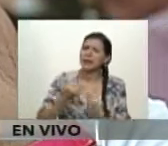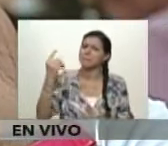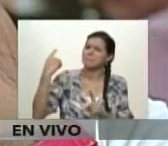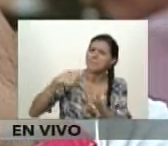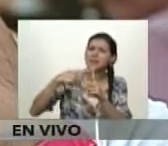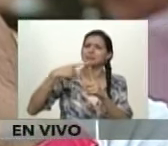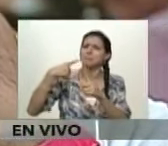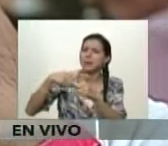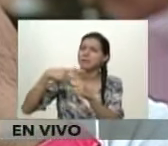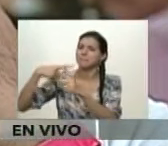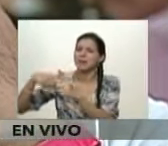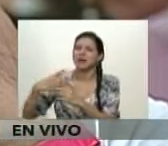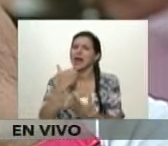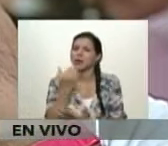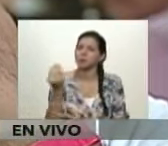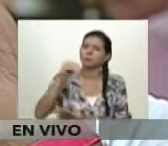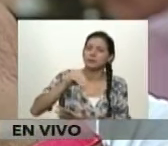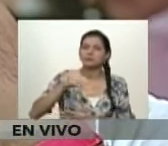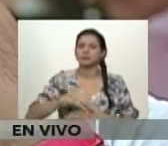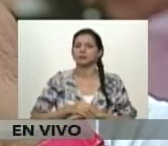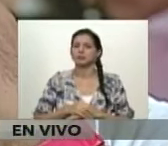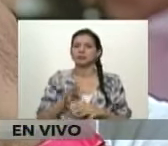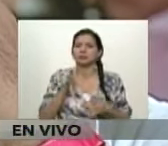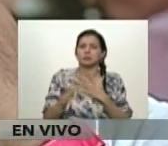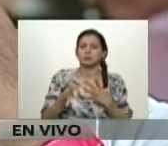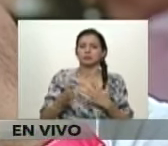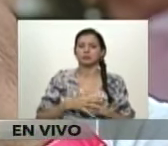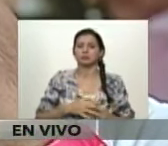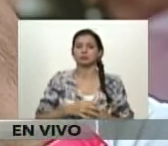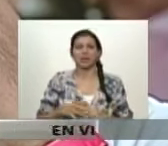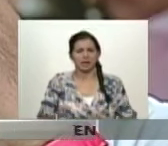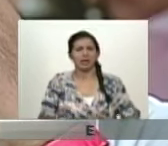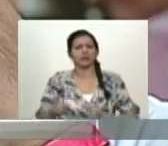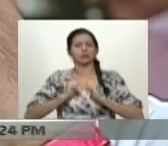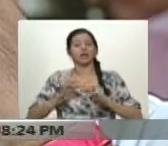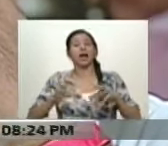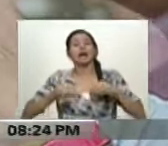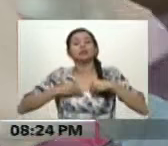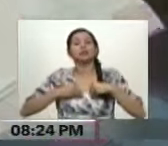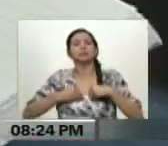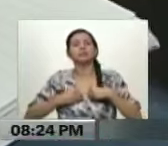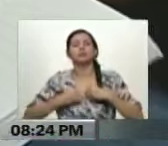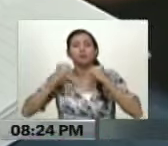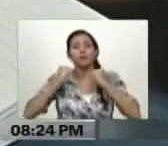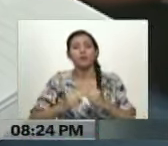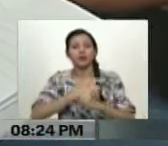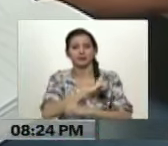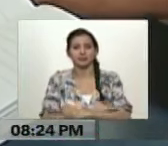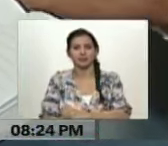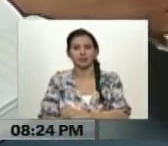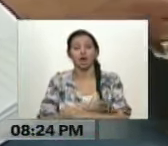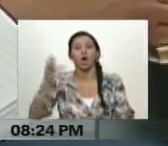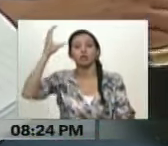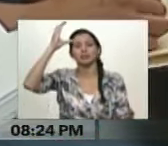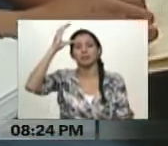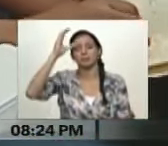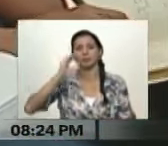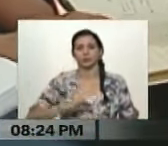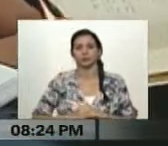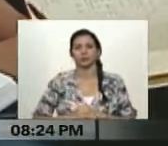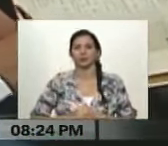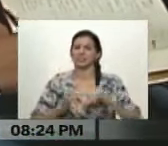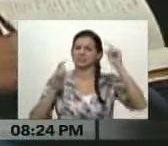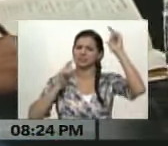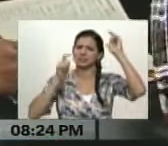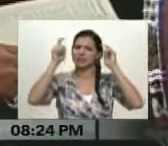circunstancial. Se trata de tomar con fuerza el concepto granchiano, el concepto